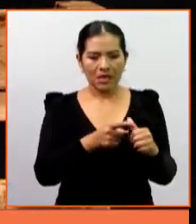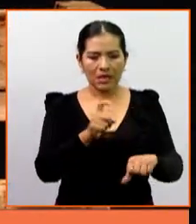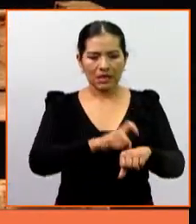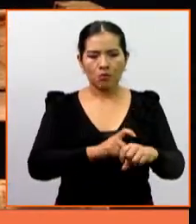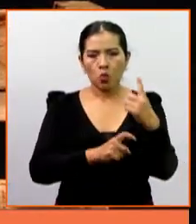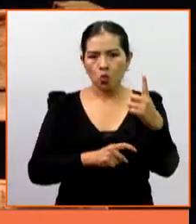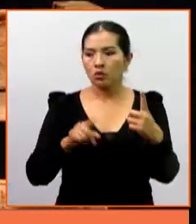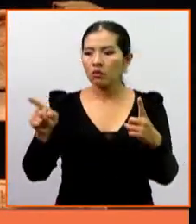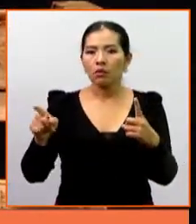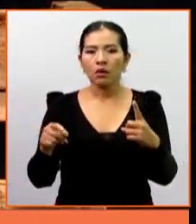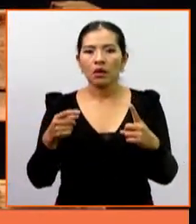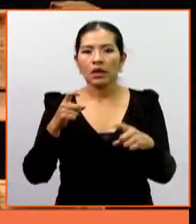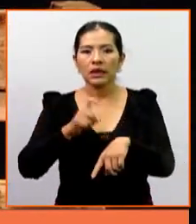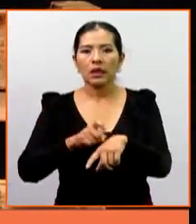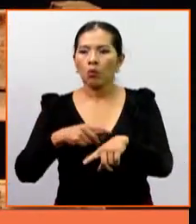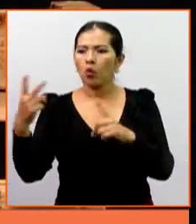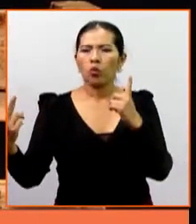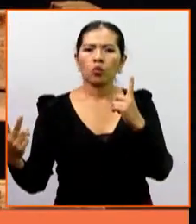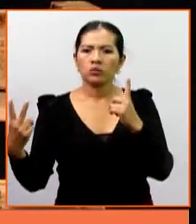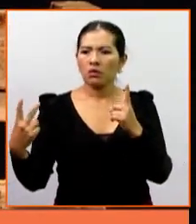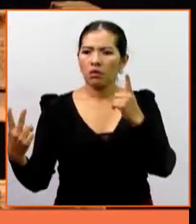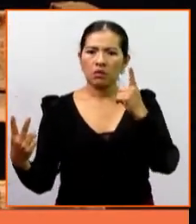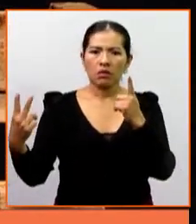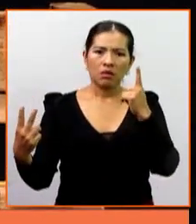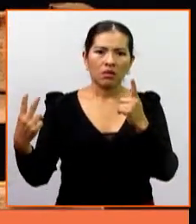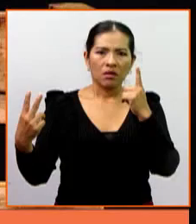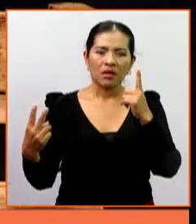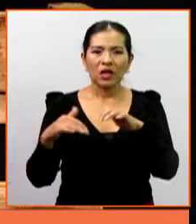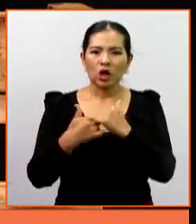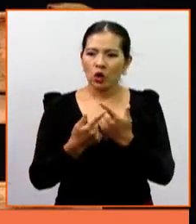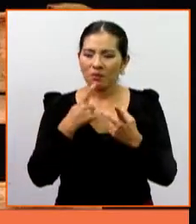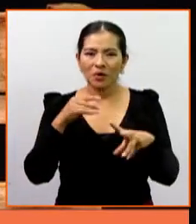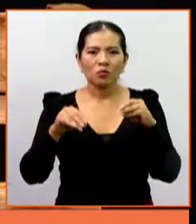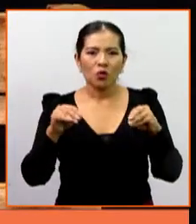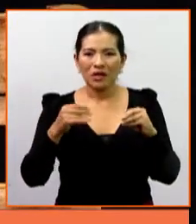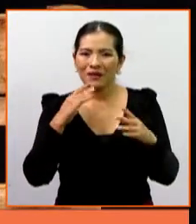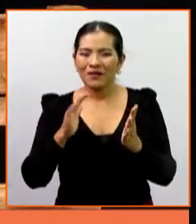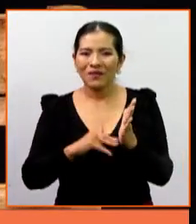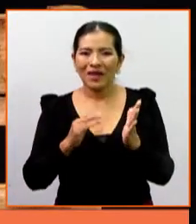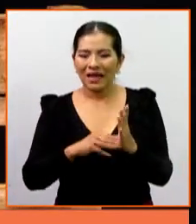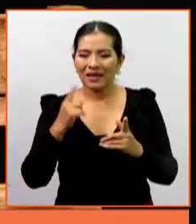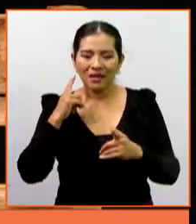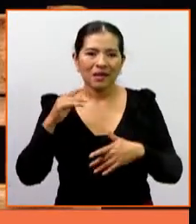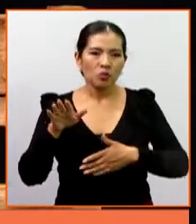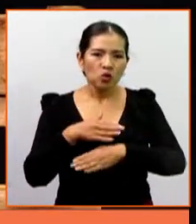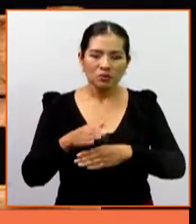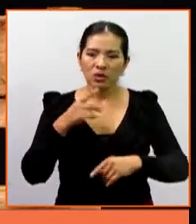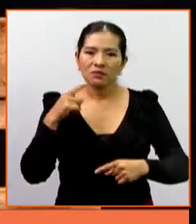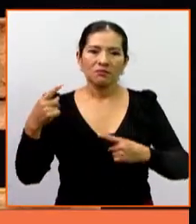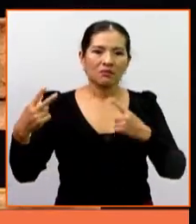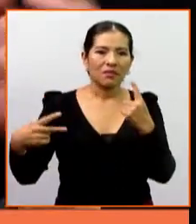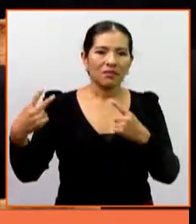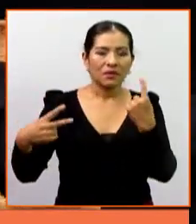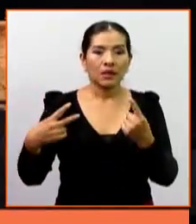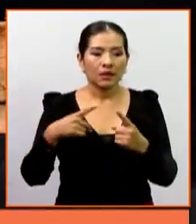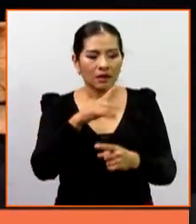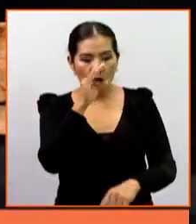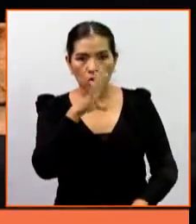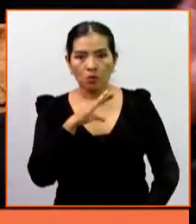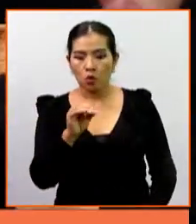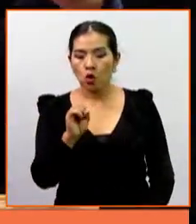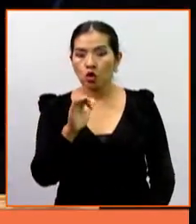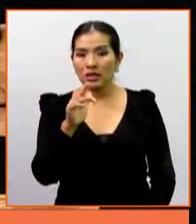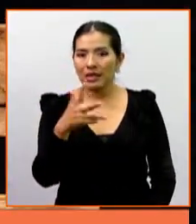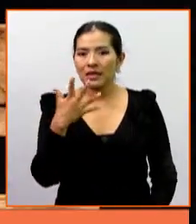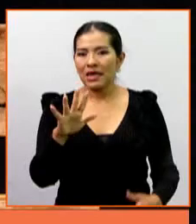clásicos. Entonces nunca va a estar todo el tiempo ahí como chocando, ¿no? Entonces, Oscar Chungara entraba el